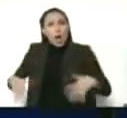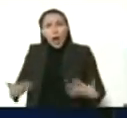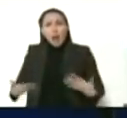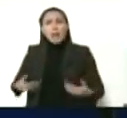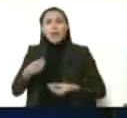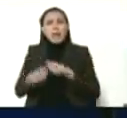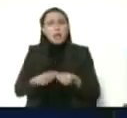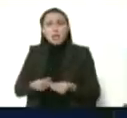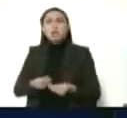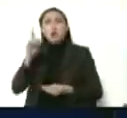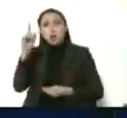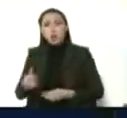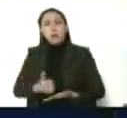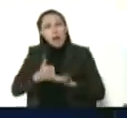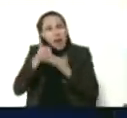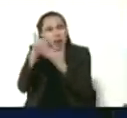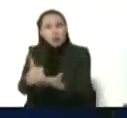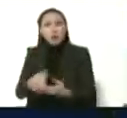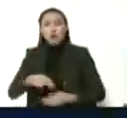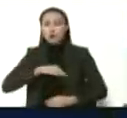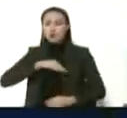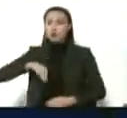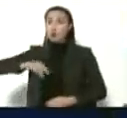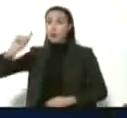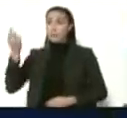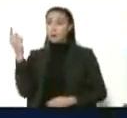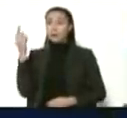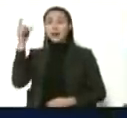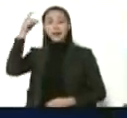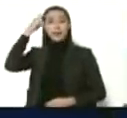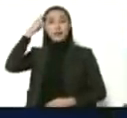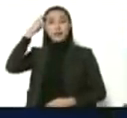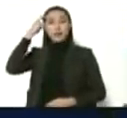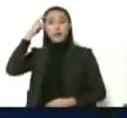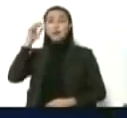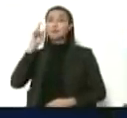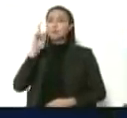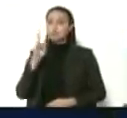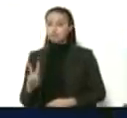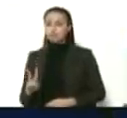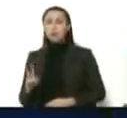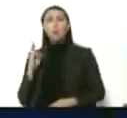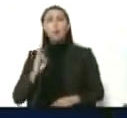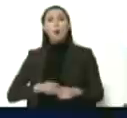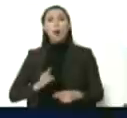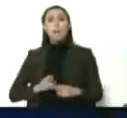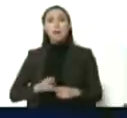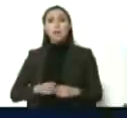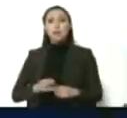recomendaciones. Nosotros desde el primer día vimos el peligro, vimos la amenaza.